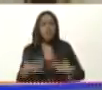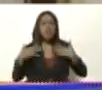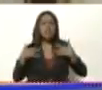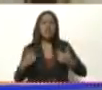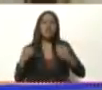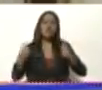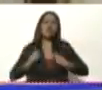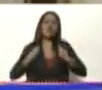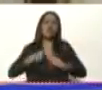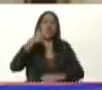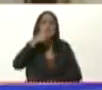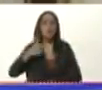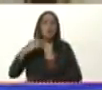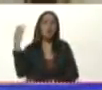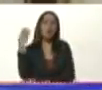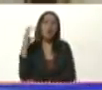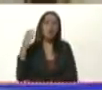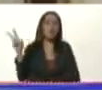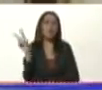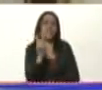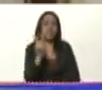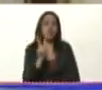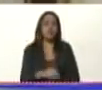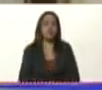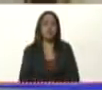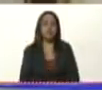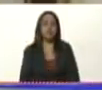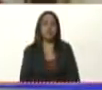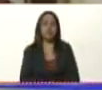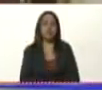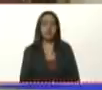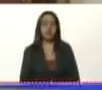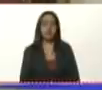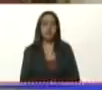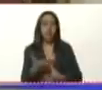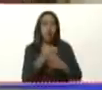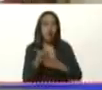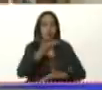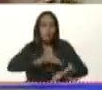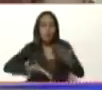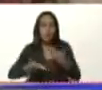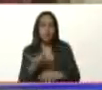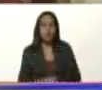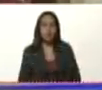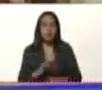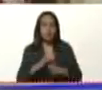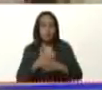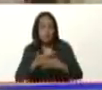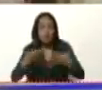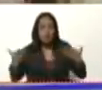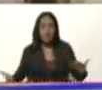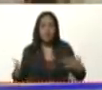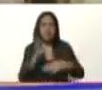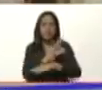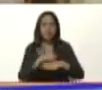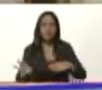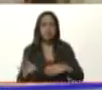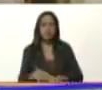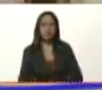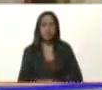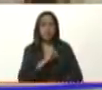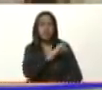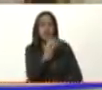vida del pueblo de Colombia y de Venezuela que compartimos en esta inmensa frontera del